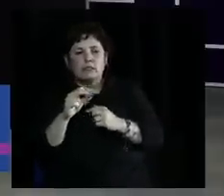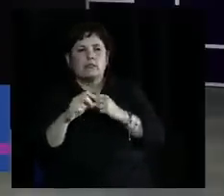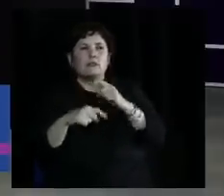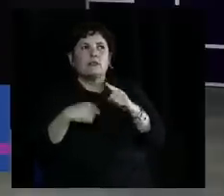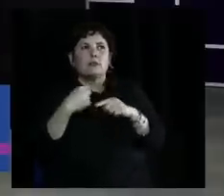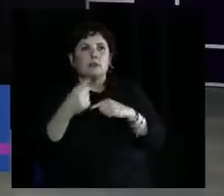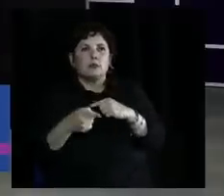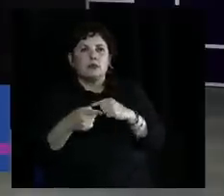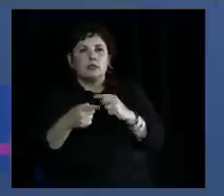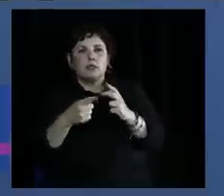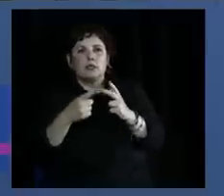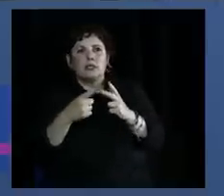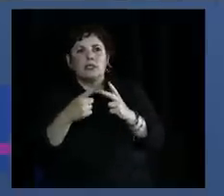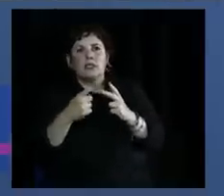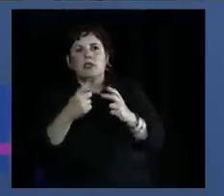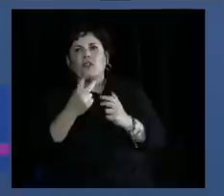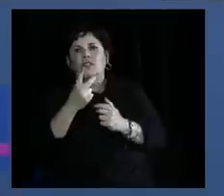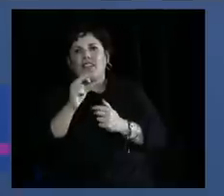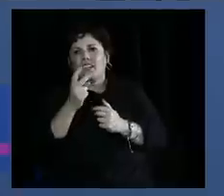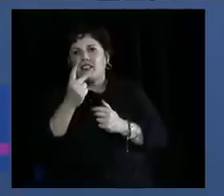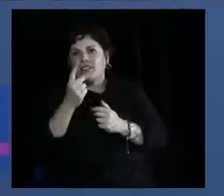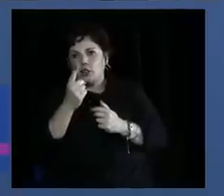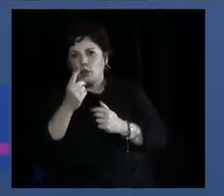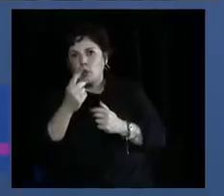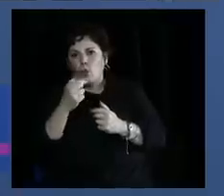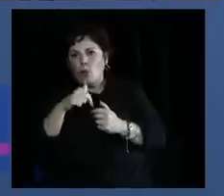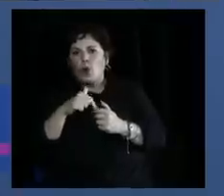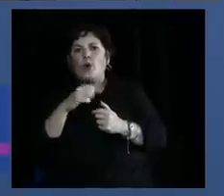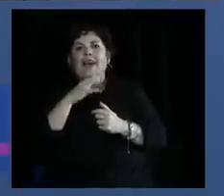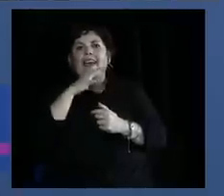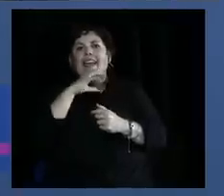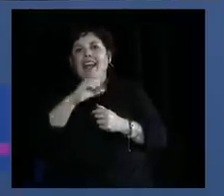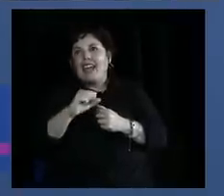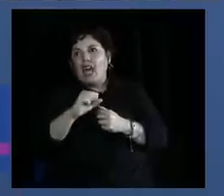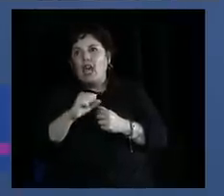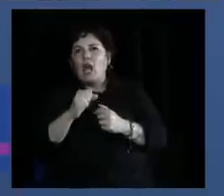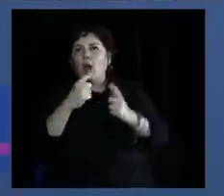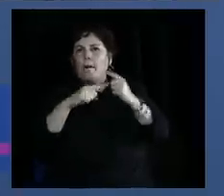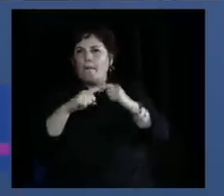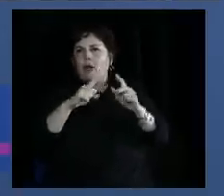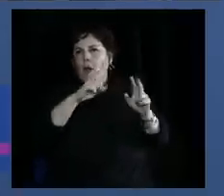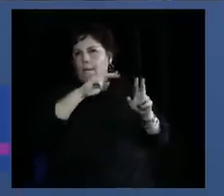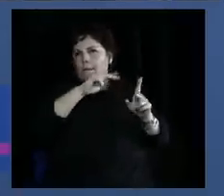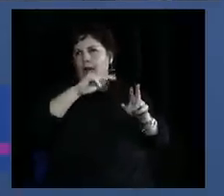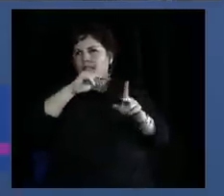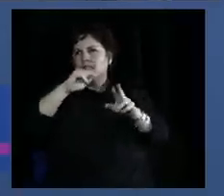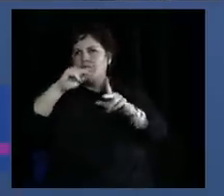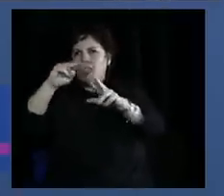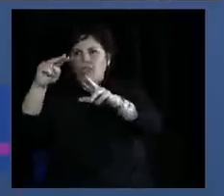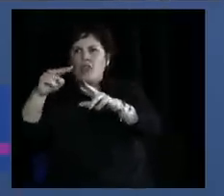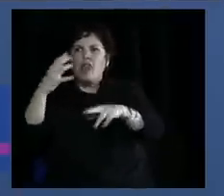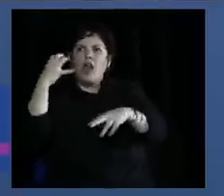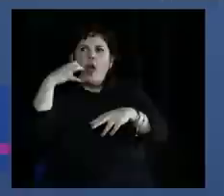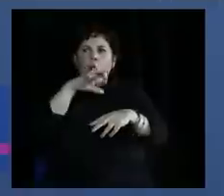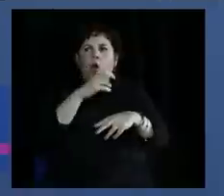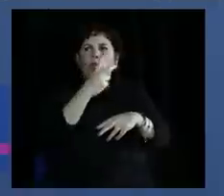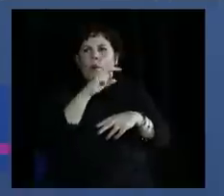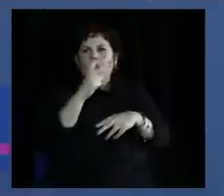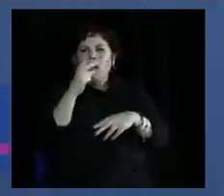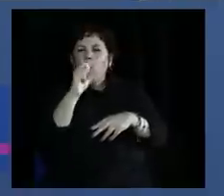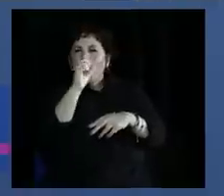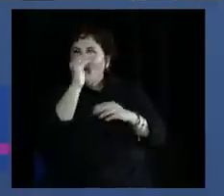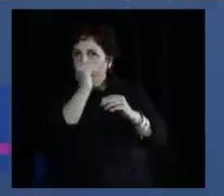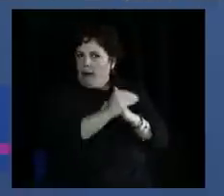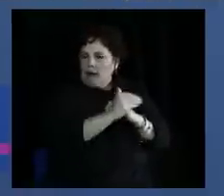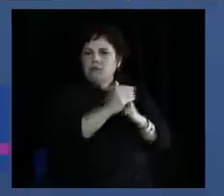después, bueno, en 2021 y vemos en enero, pero más o menos se mantiene en agosto de 2020, fue un poco más bajo, pero